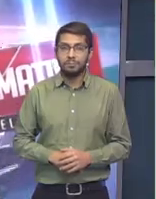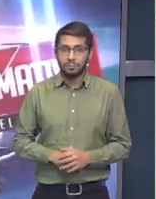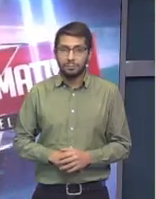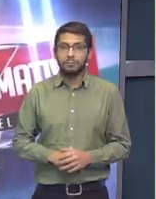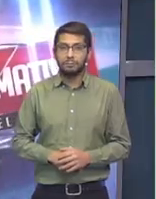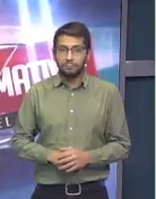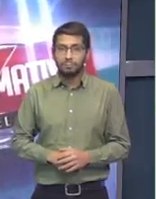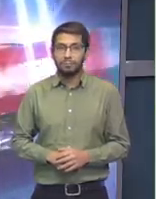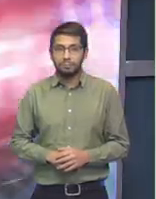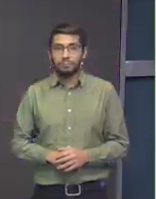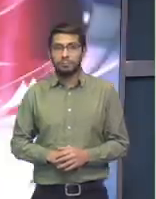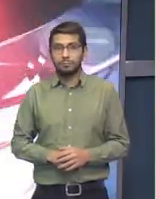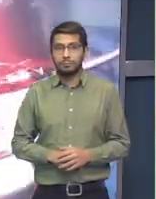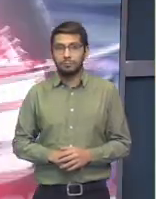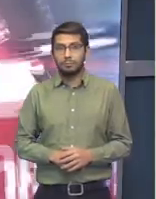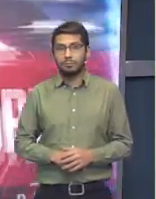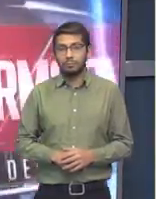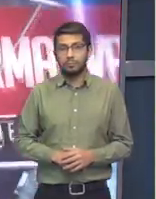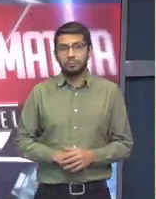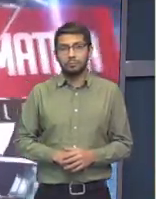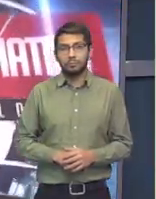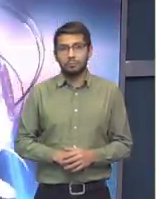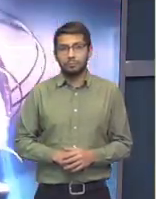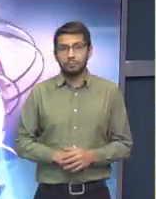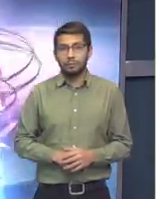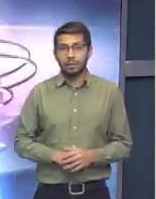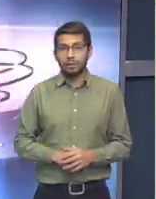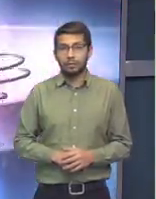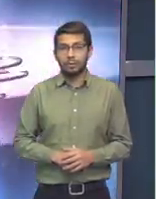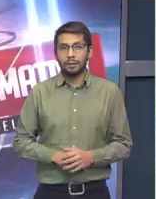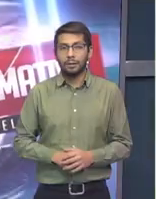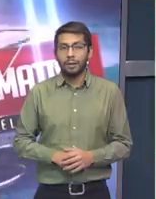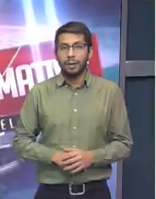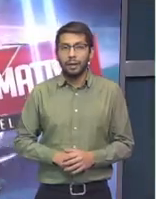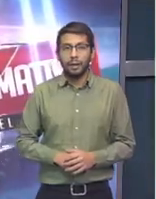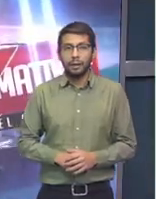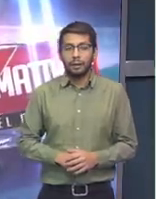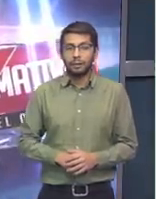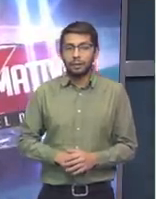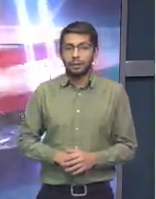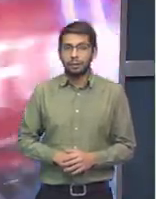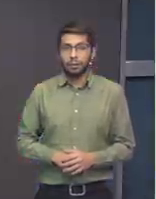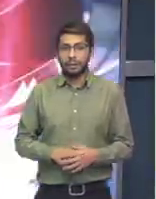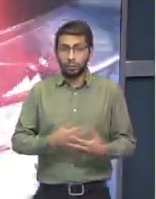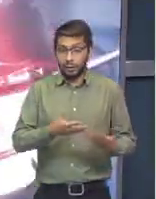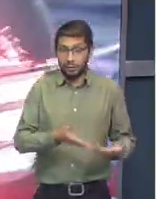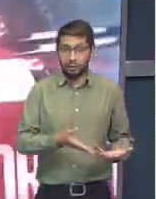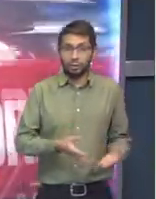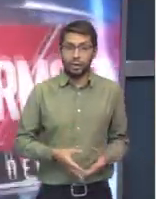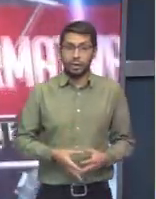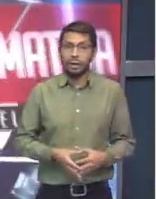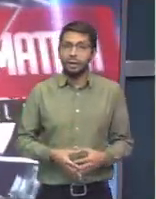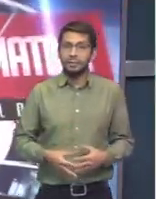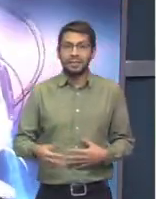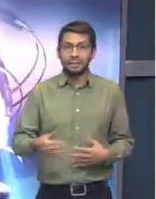ese ausentismo hace perder la posibilidad de otro sanjuanino que quiera vacunarse. Claro, exactamente. Y hay que decir que este AutoVac que se